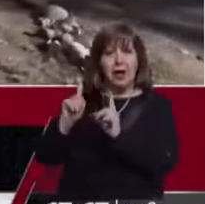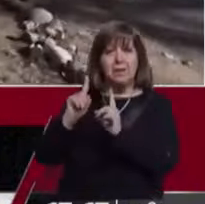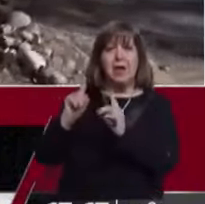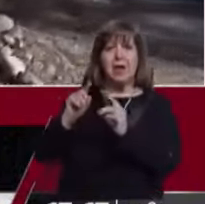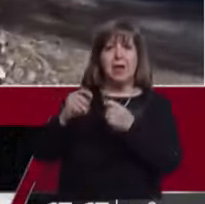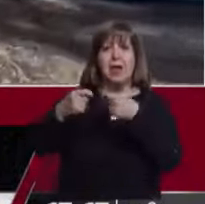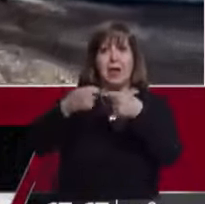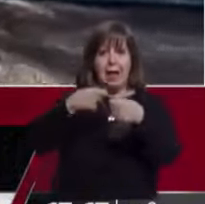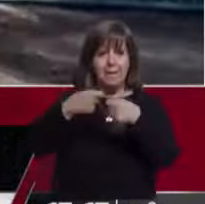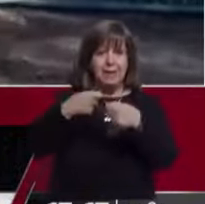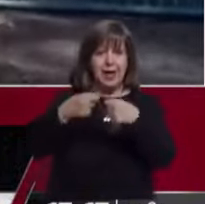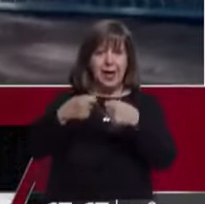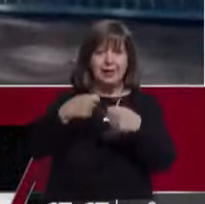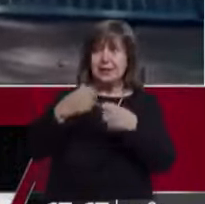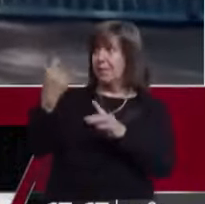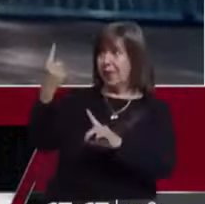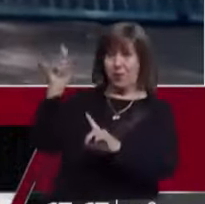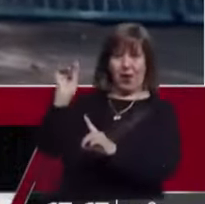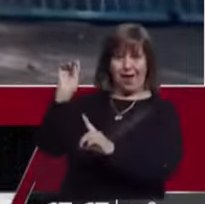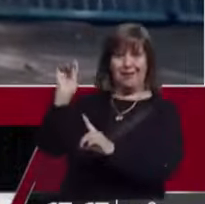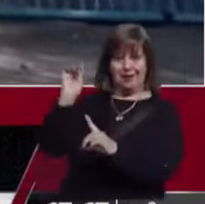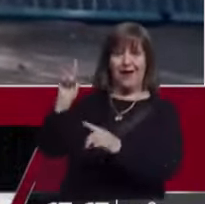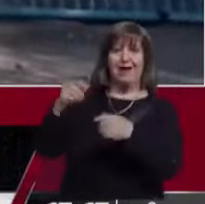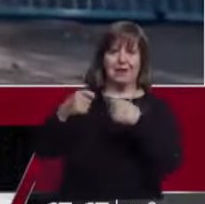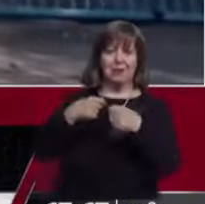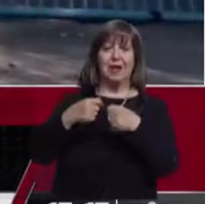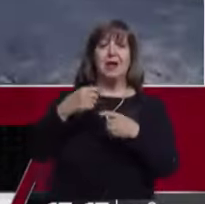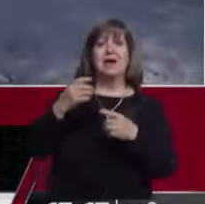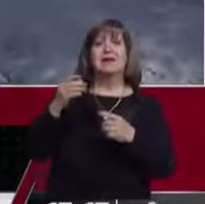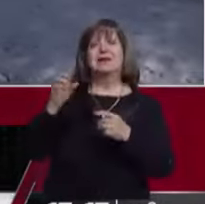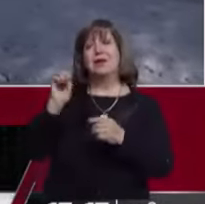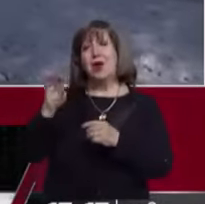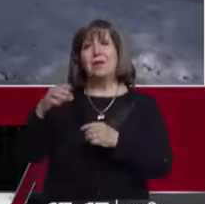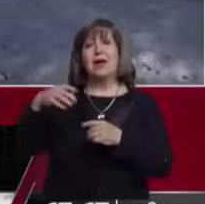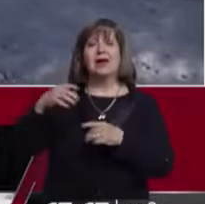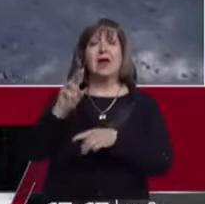su empresa, la que está acá a mis espaldas. Vamos a escuchar a Marcelo y a Cristina.